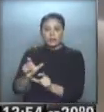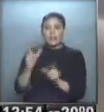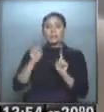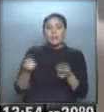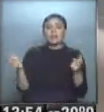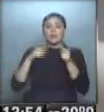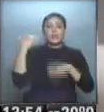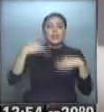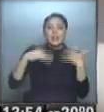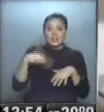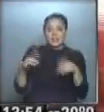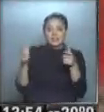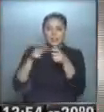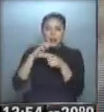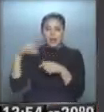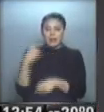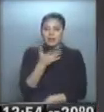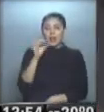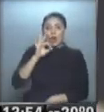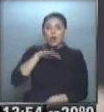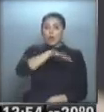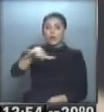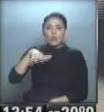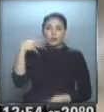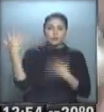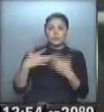emergencia de la Asamblea General o la acción en el terreno del conflicto